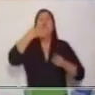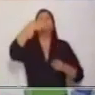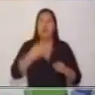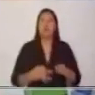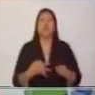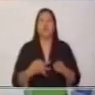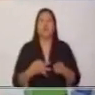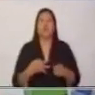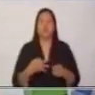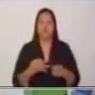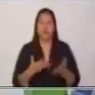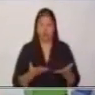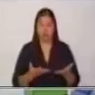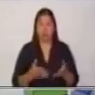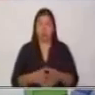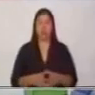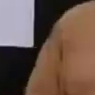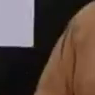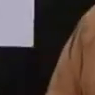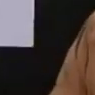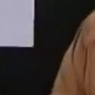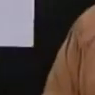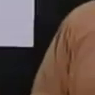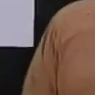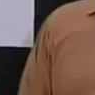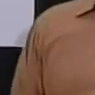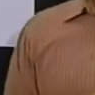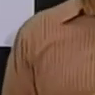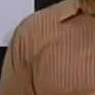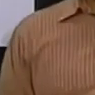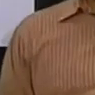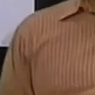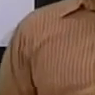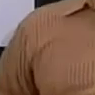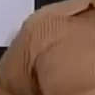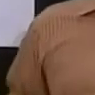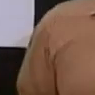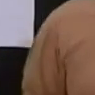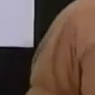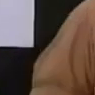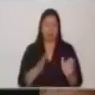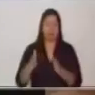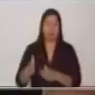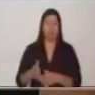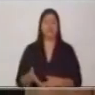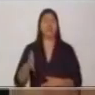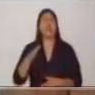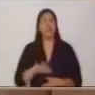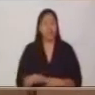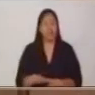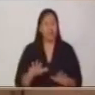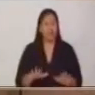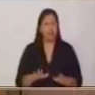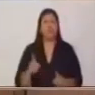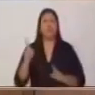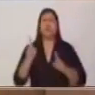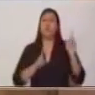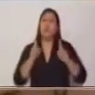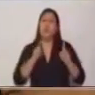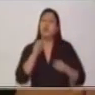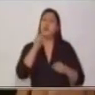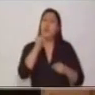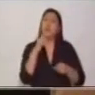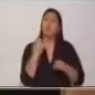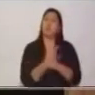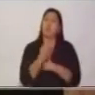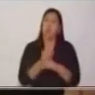texto. Luego, ¿qué datos vamos a transmitir? Podemos usar referencias bibliográficas,